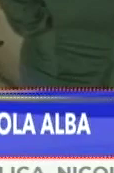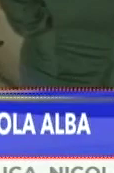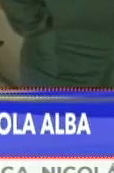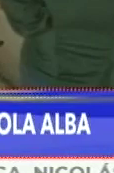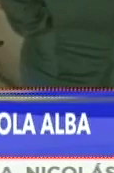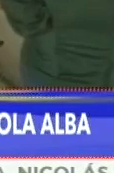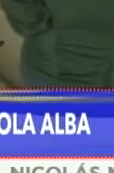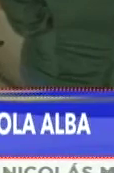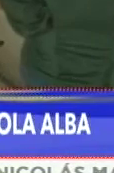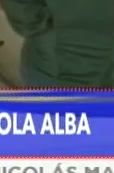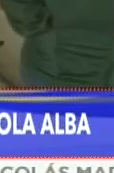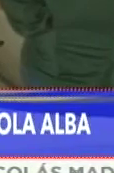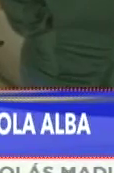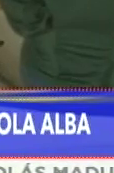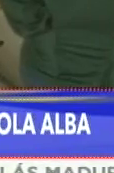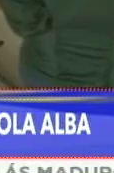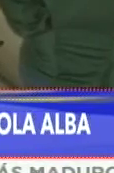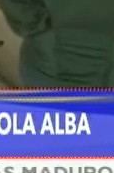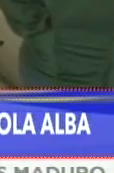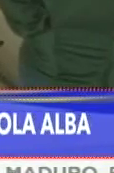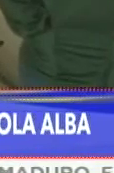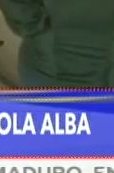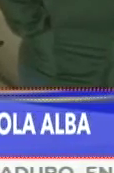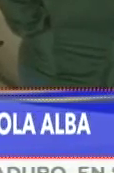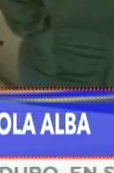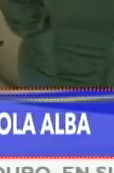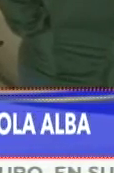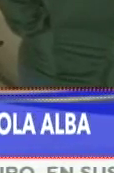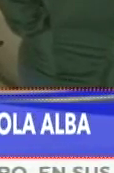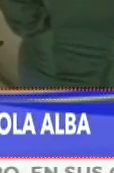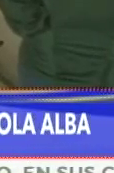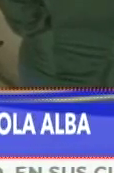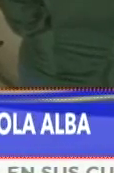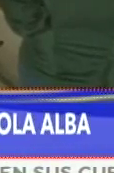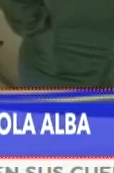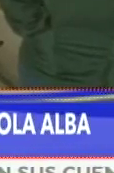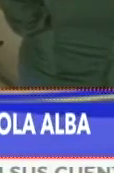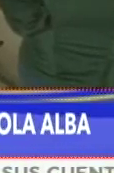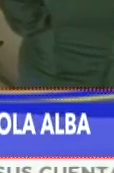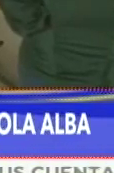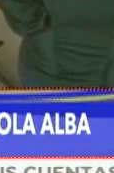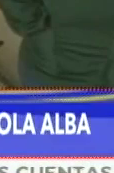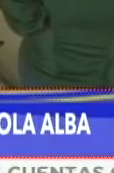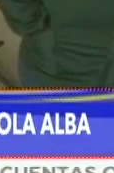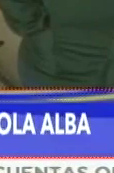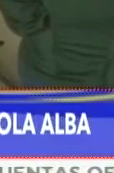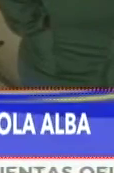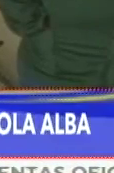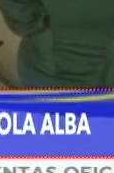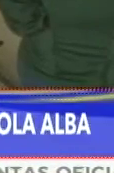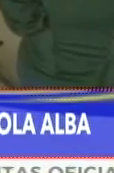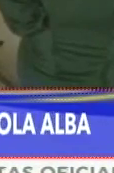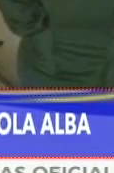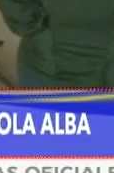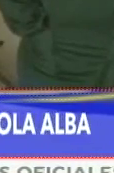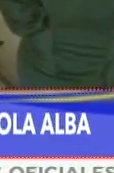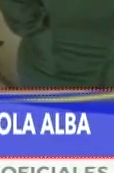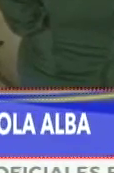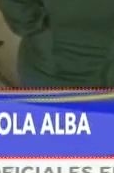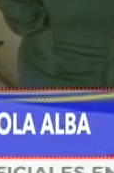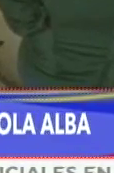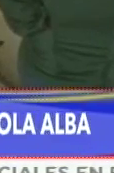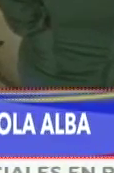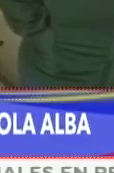que tenemos de la portuguesa potencia a toda Venezuela para convertirnos en esa potencia. Venezuela es una verdadera potencia